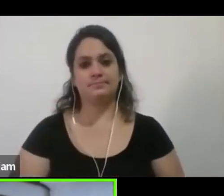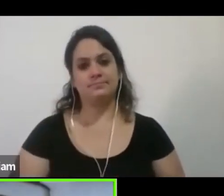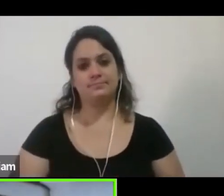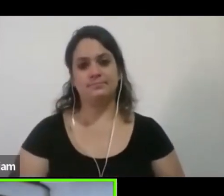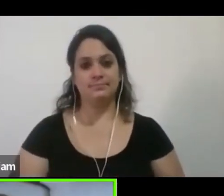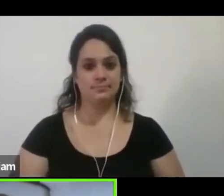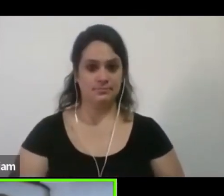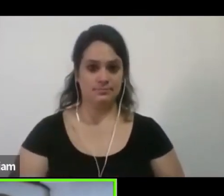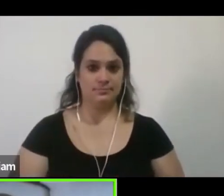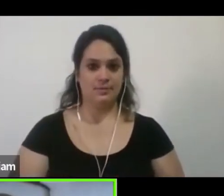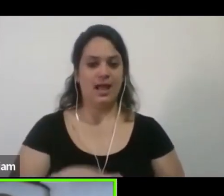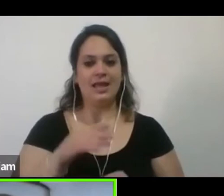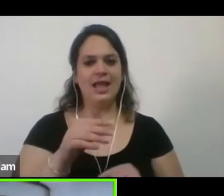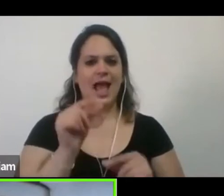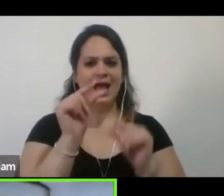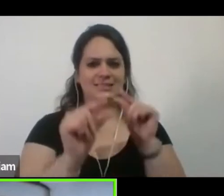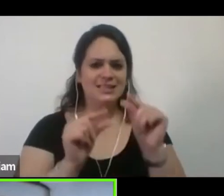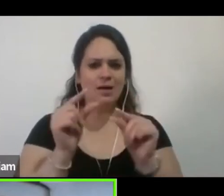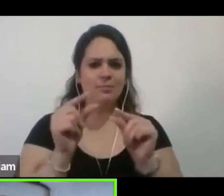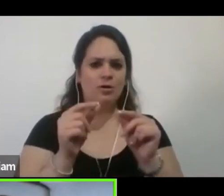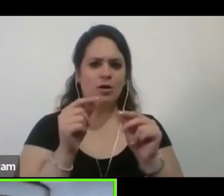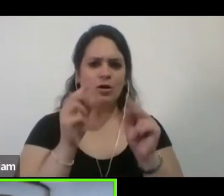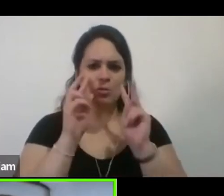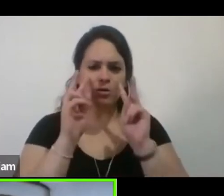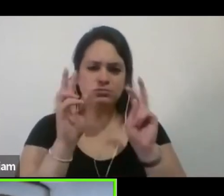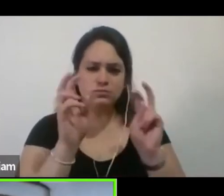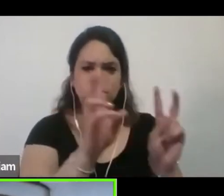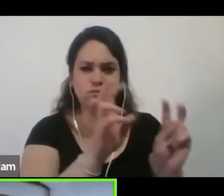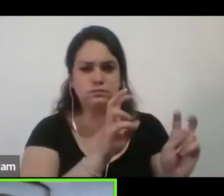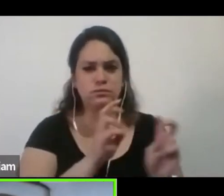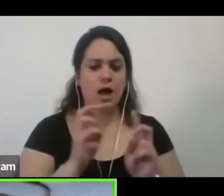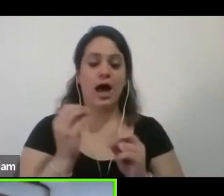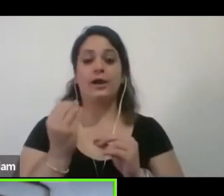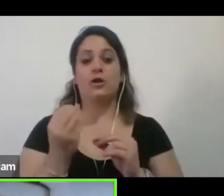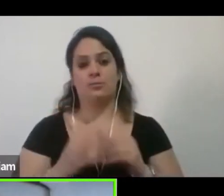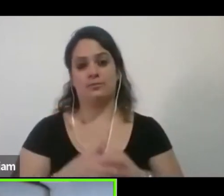bueno, ir indagando sobre eso,